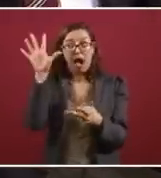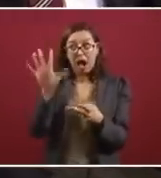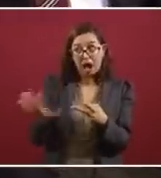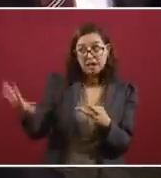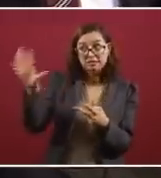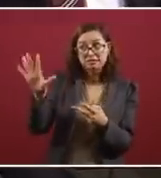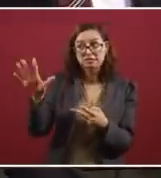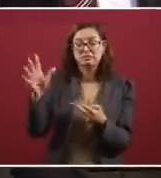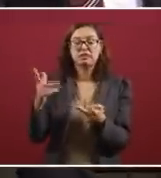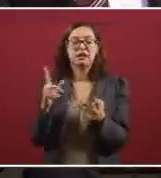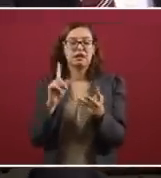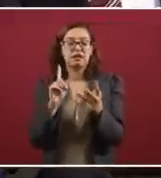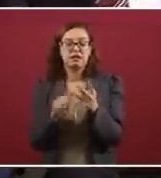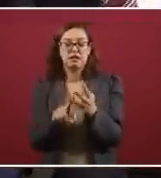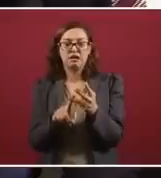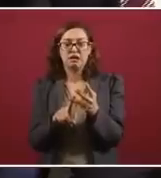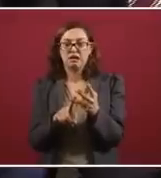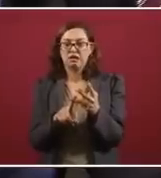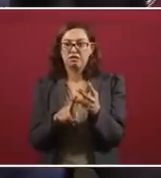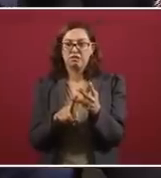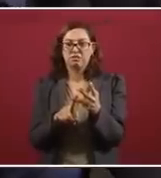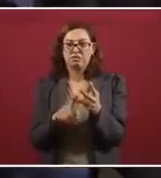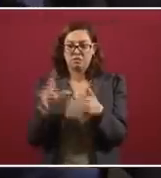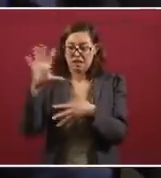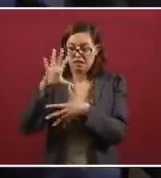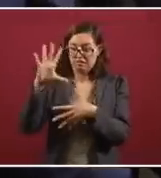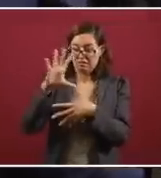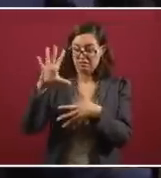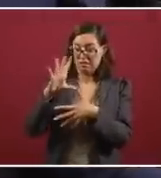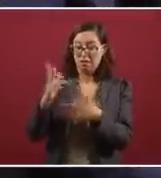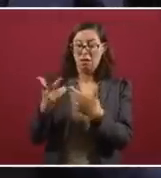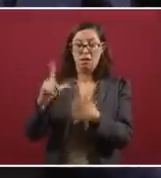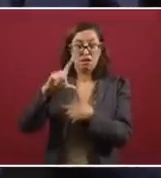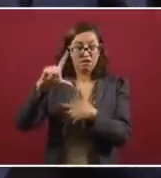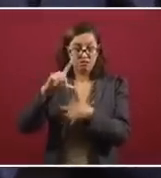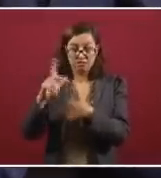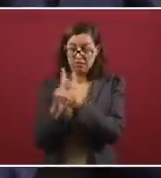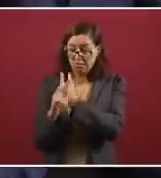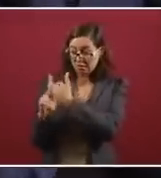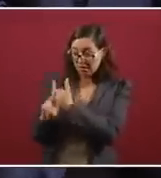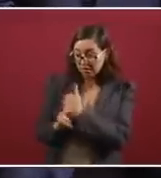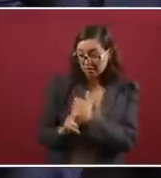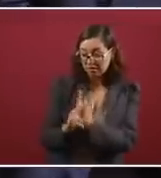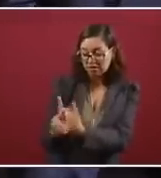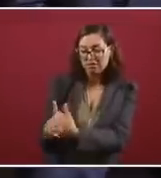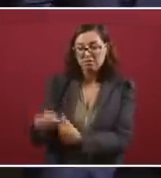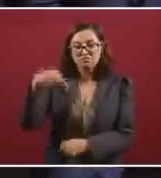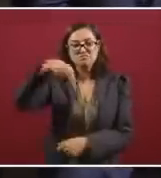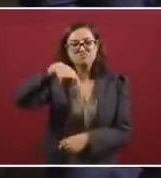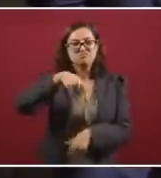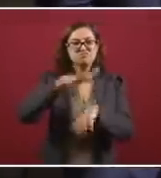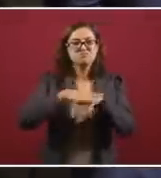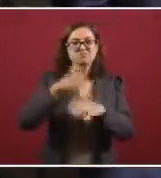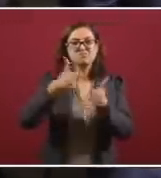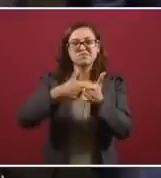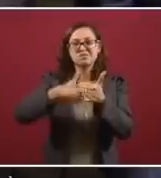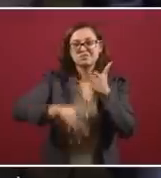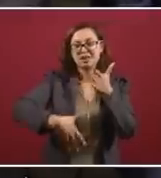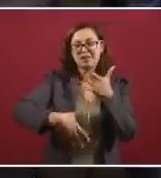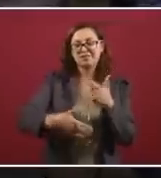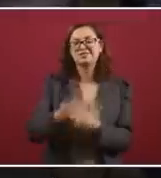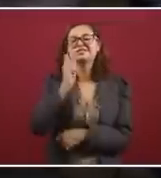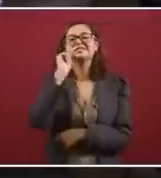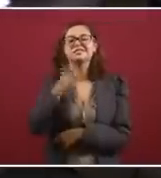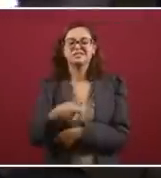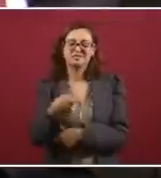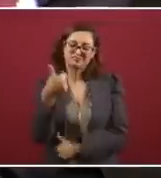sin duda más barata que cualquier país de América Latina, y eso nos representa una ventaja en el mediano y en el